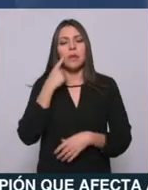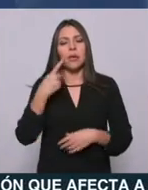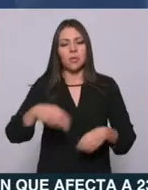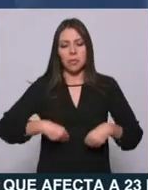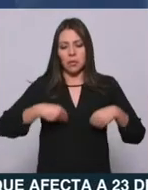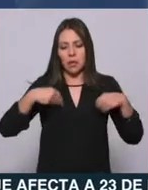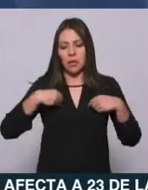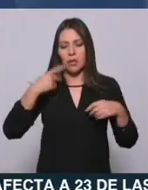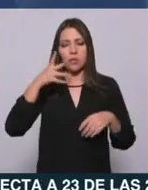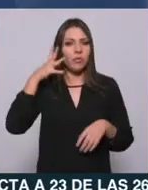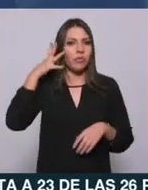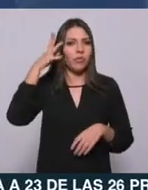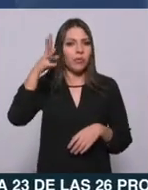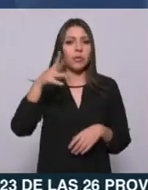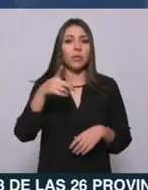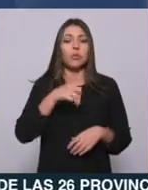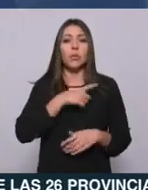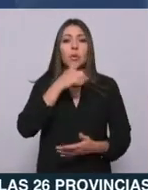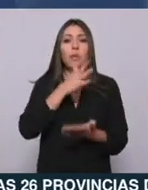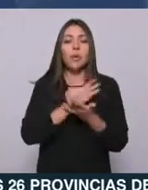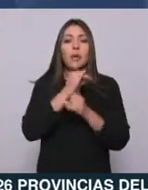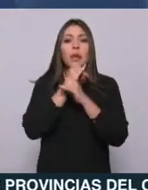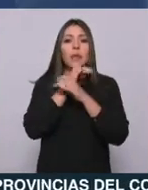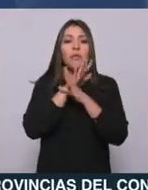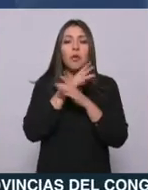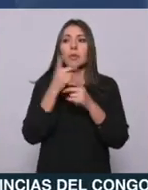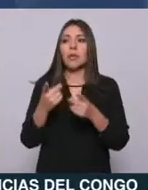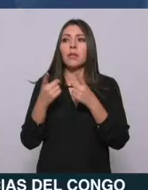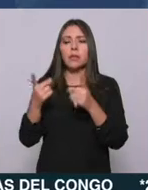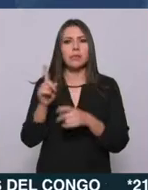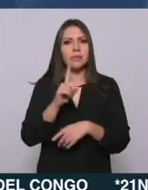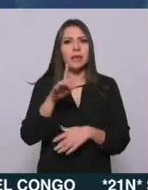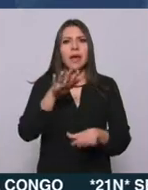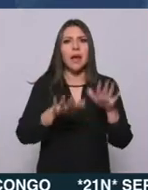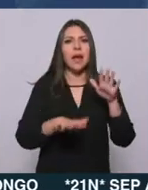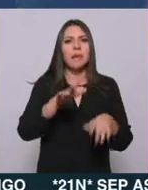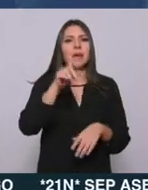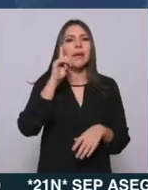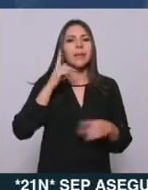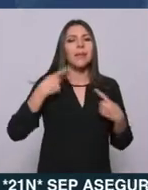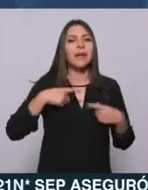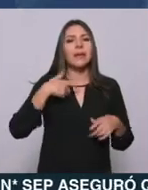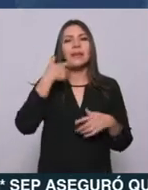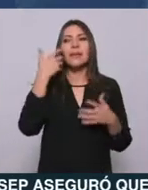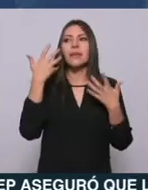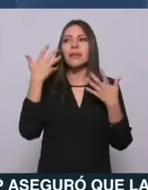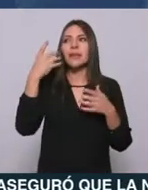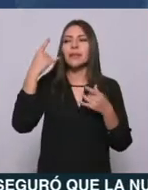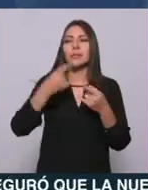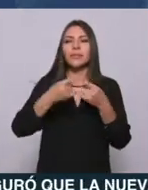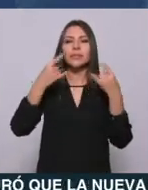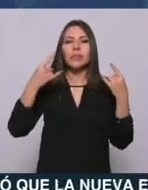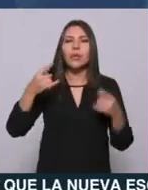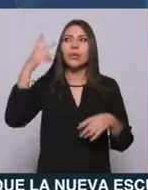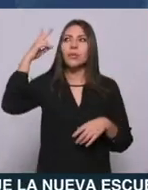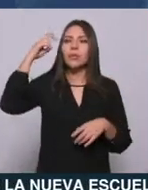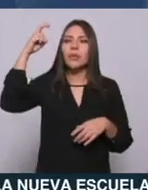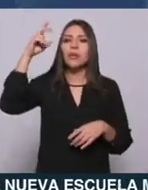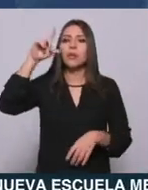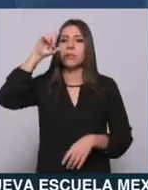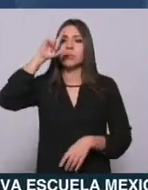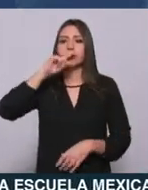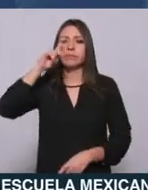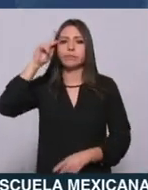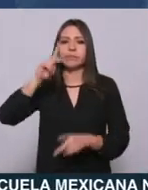vida, porque justo no solo son cifras, ¿no? Se truncan también historias, sueños de emprender cualquier otra cosa y menos pensar como